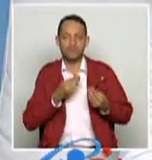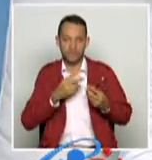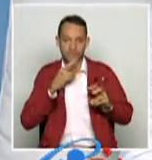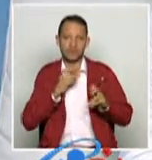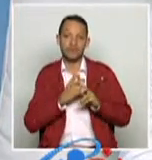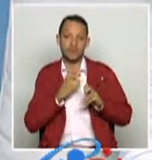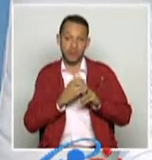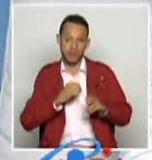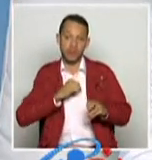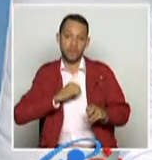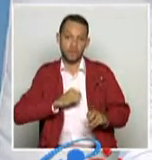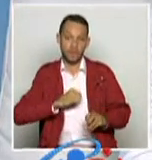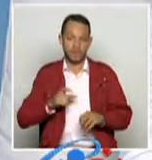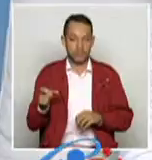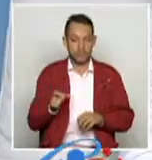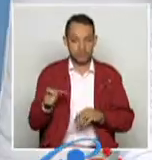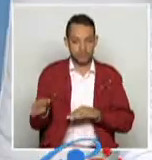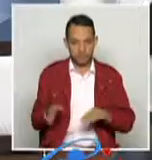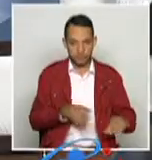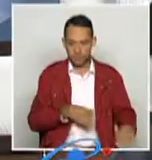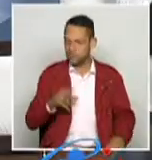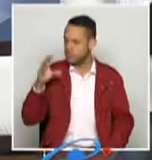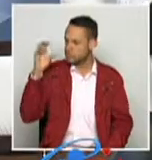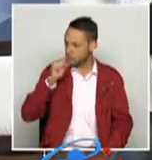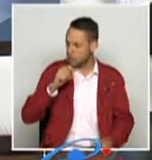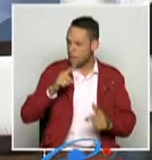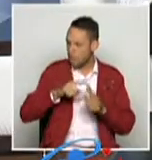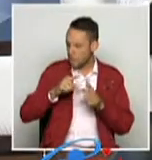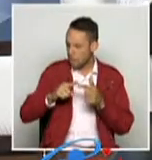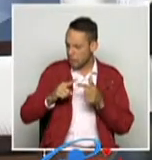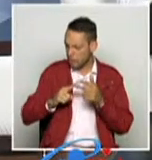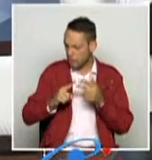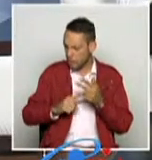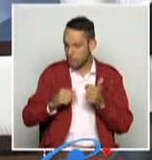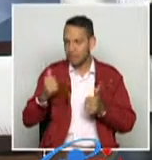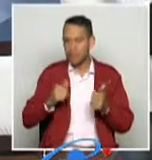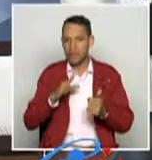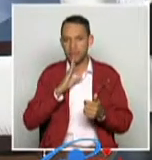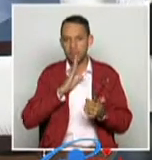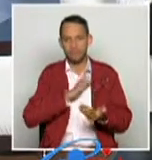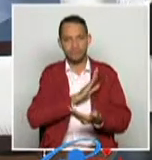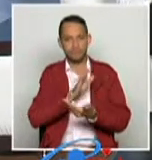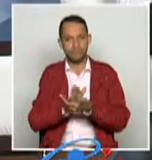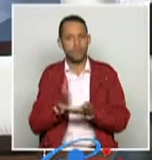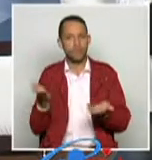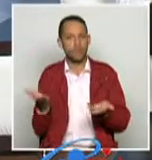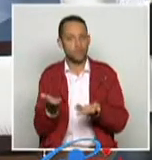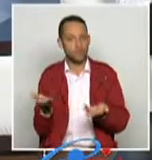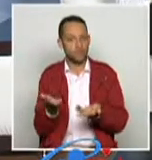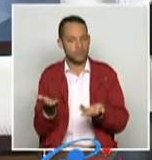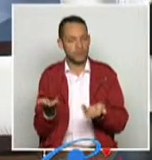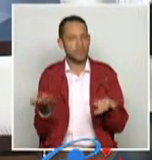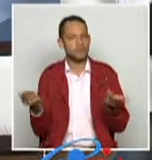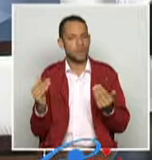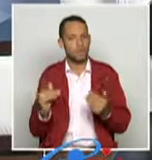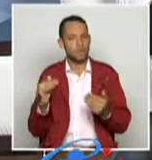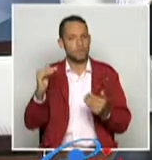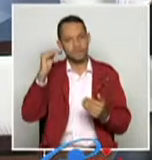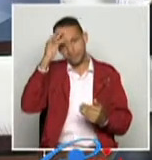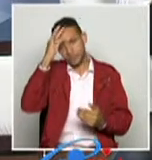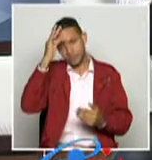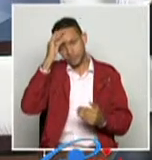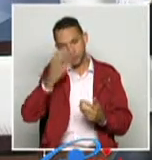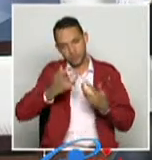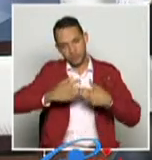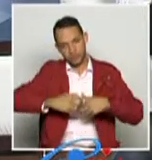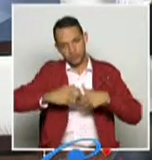Y luego de todas esas sospechas, muchas personas dicen, ¿y a quién puedo acudir? O de pronto la